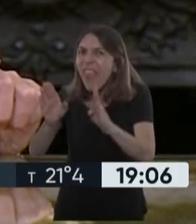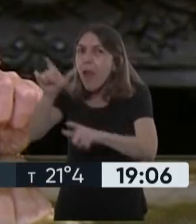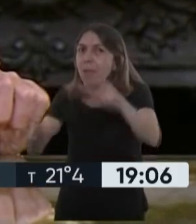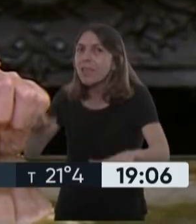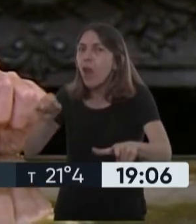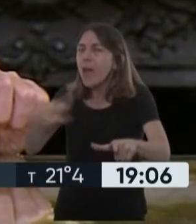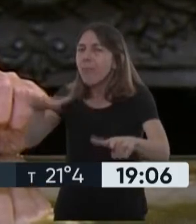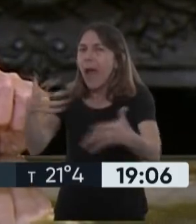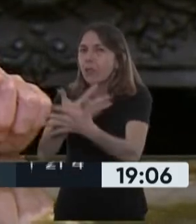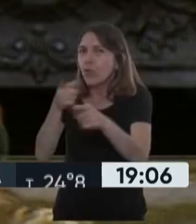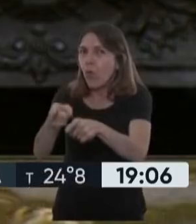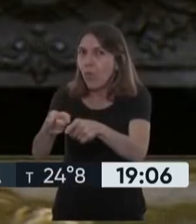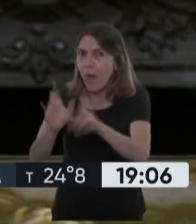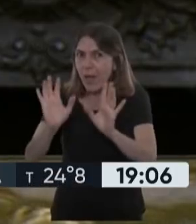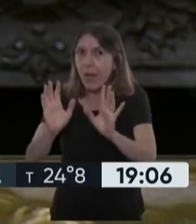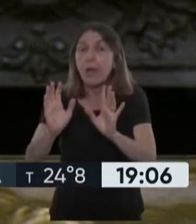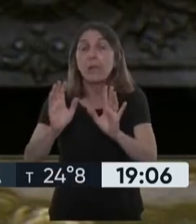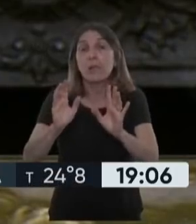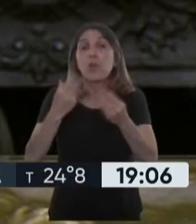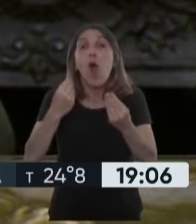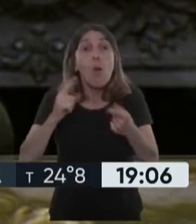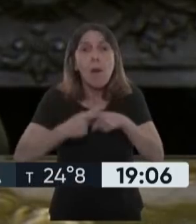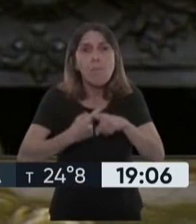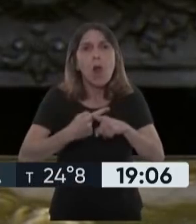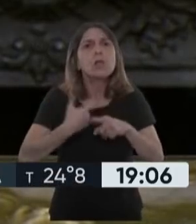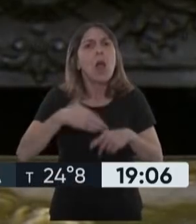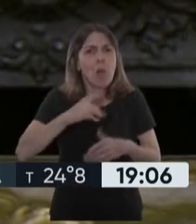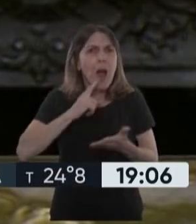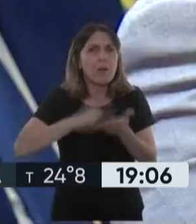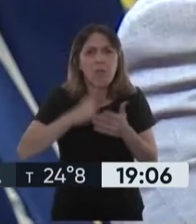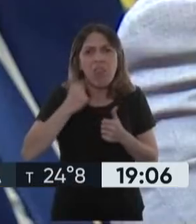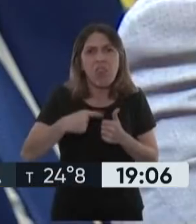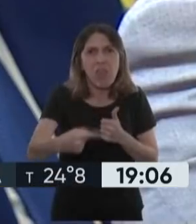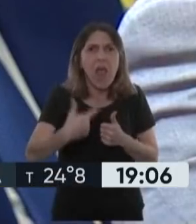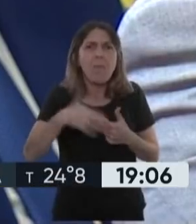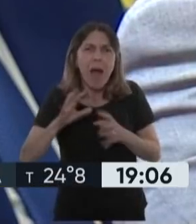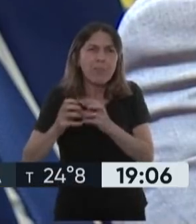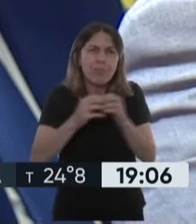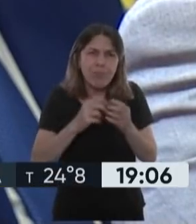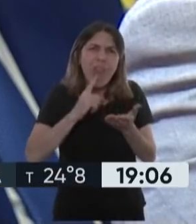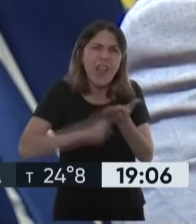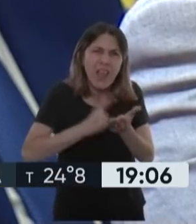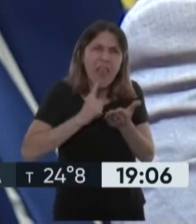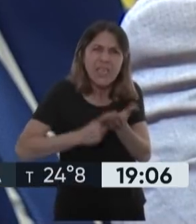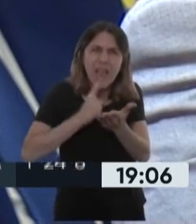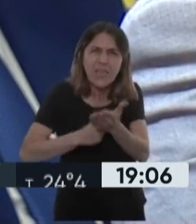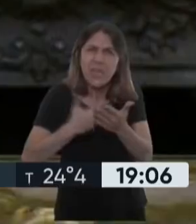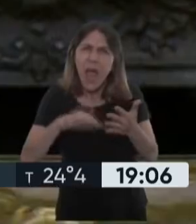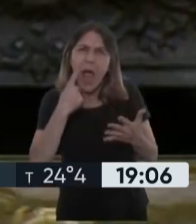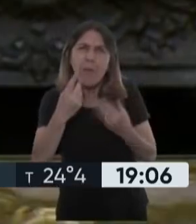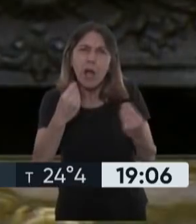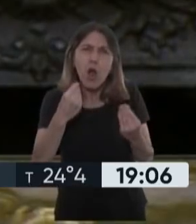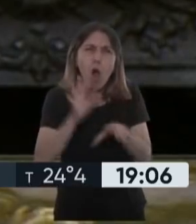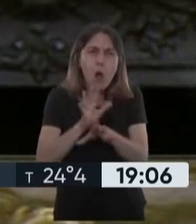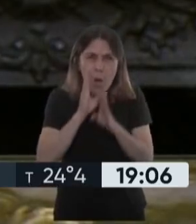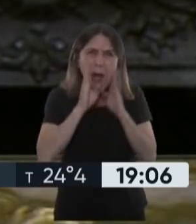problema. Y con políticas que seguiremos tomando en los días sucesivos, iremos viendo cómo